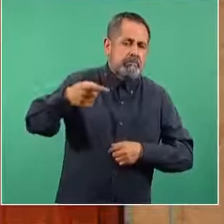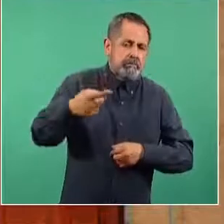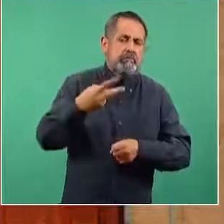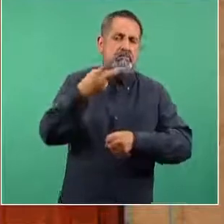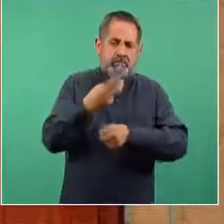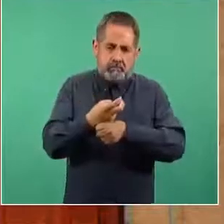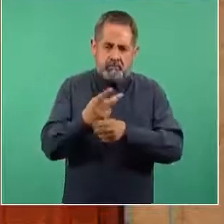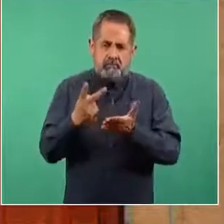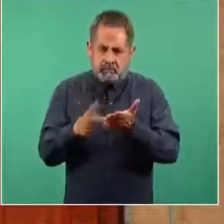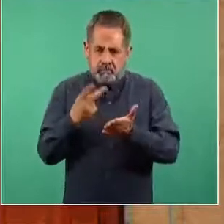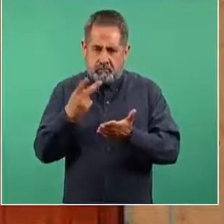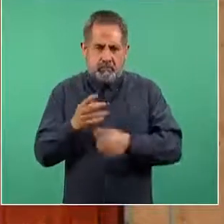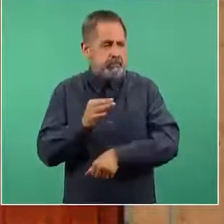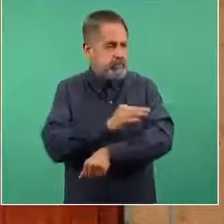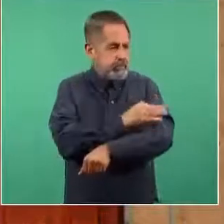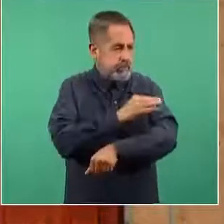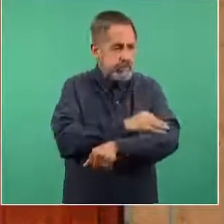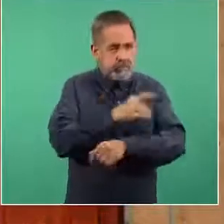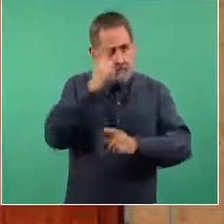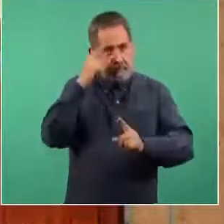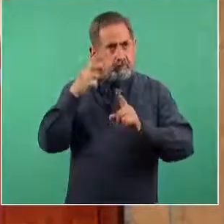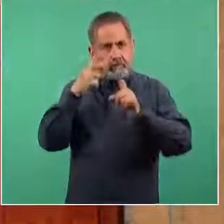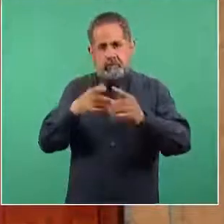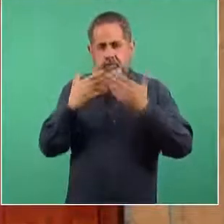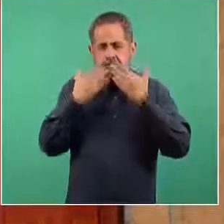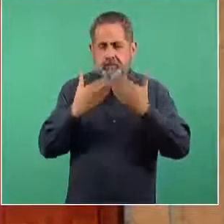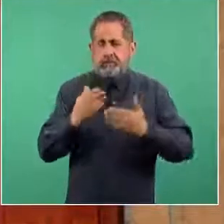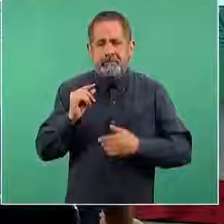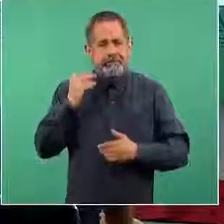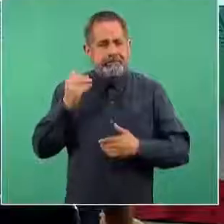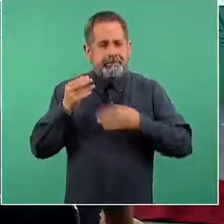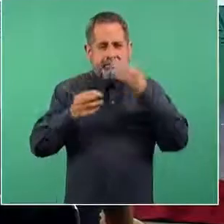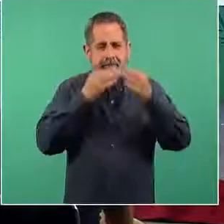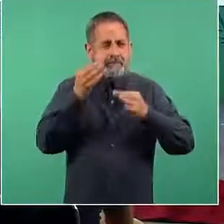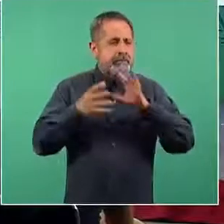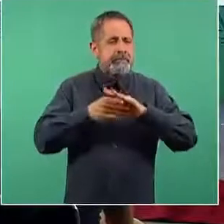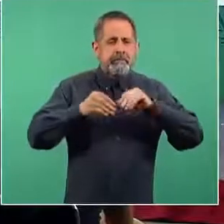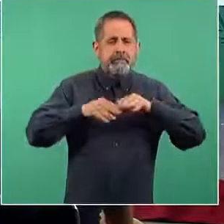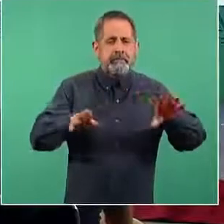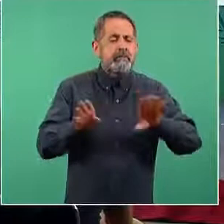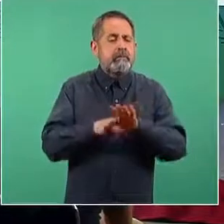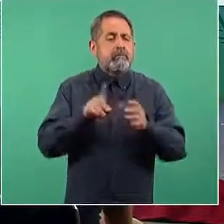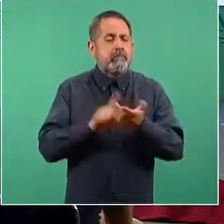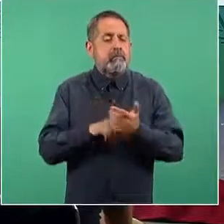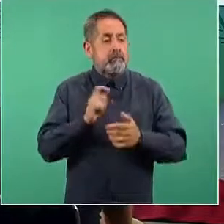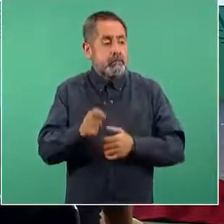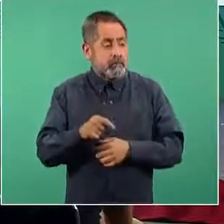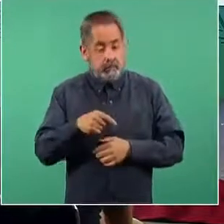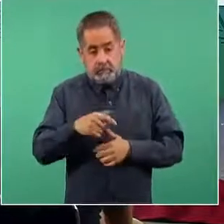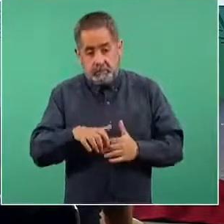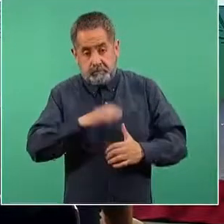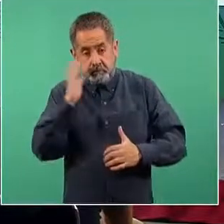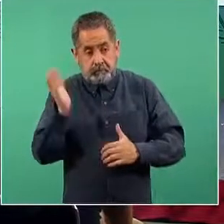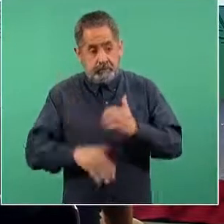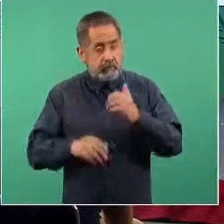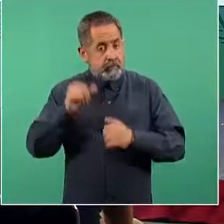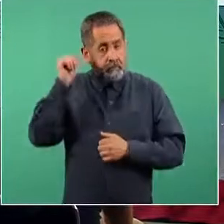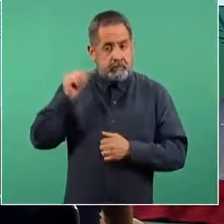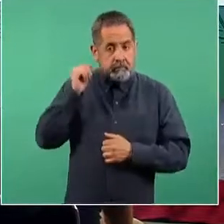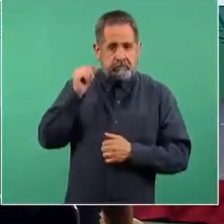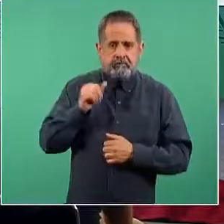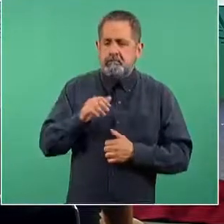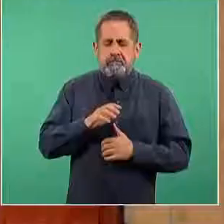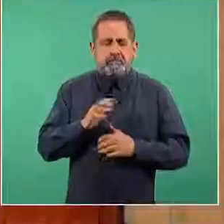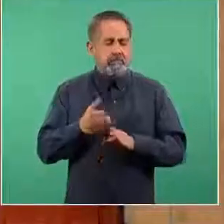esto se estará entonces sí cumpliendo la meta que se anunció en días previos de que antes de que termine el mes de abril